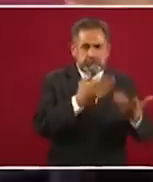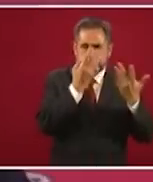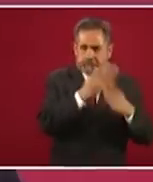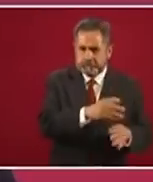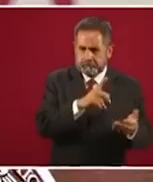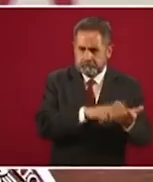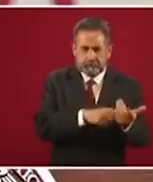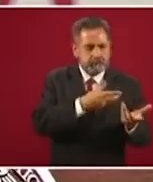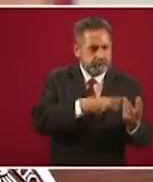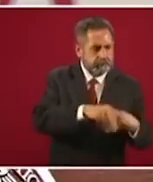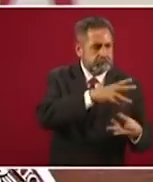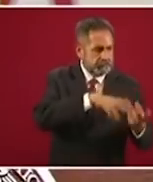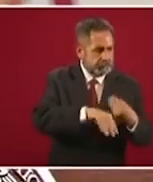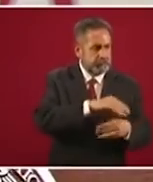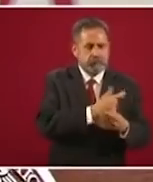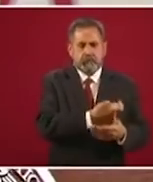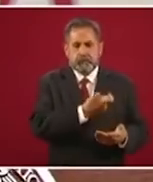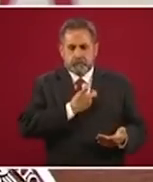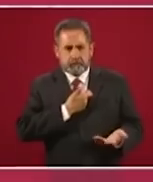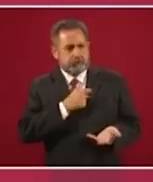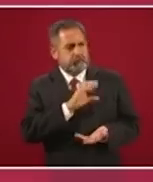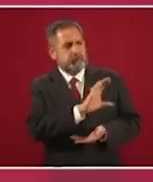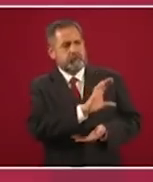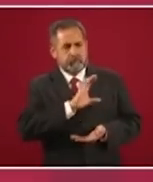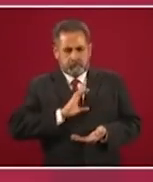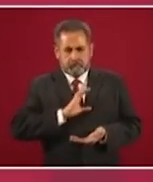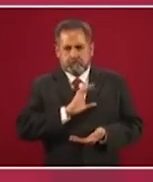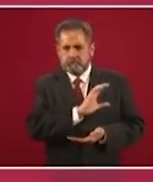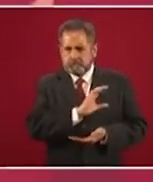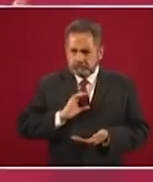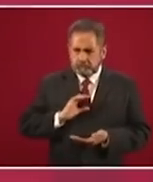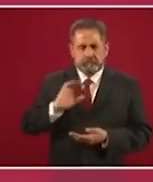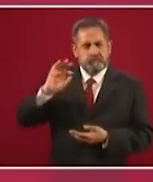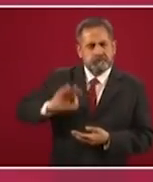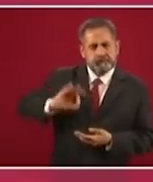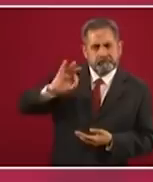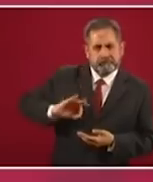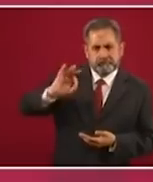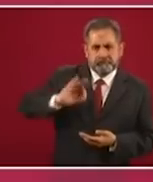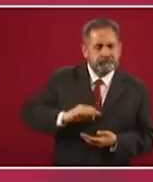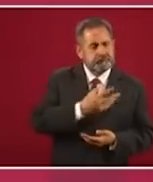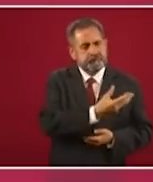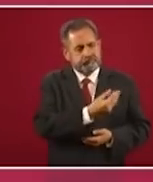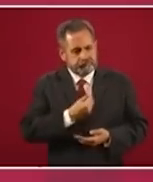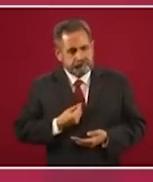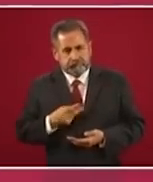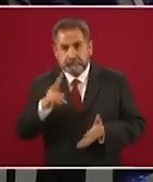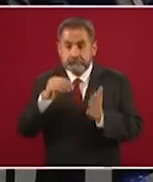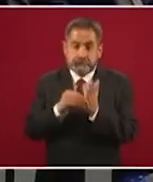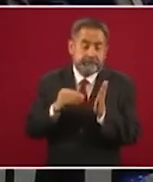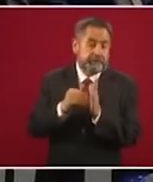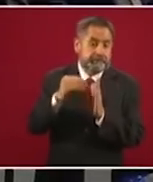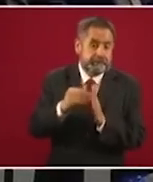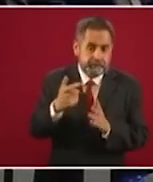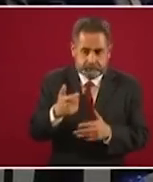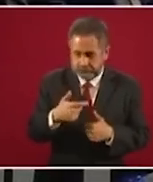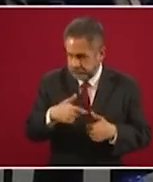fideicomiso, que se le esté entregando intereses. Si estamos hablando de 2,000 millones,